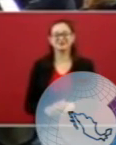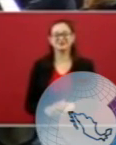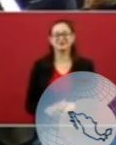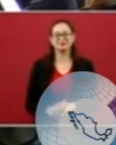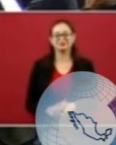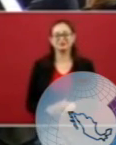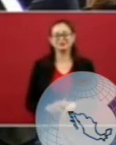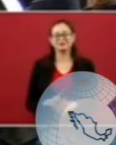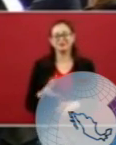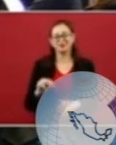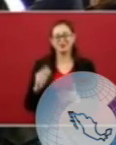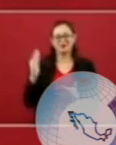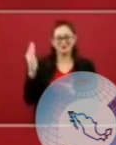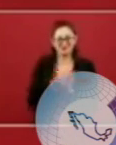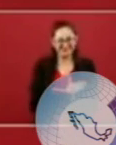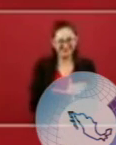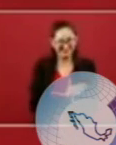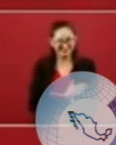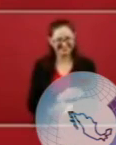Menos.